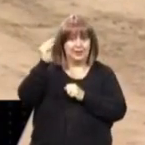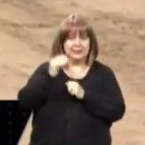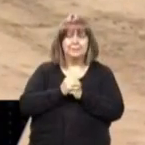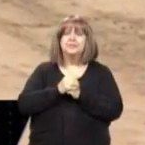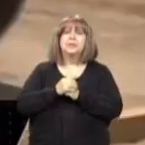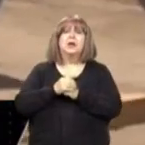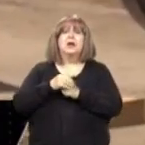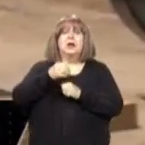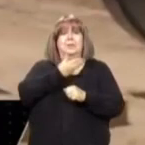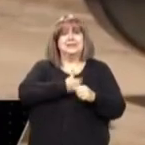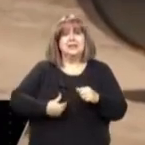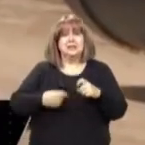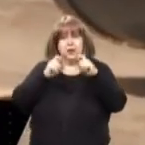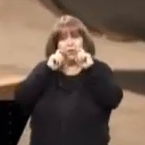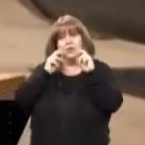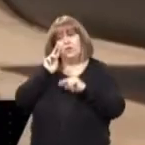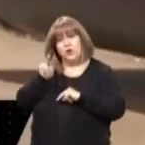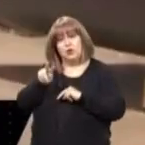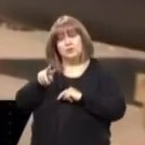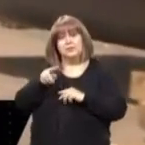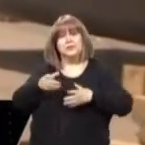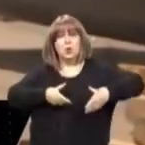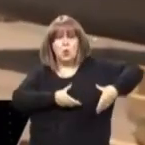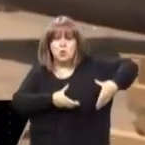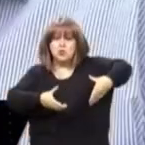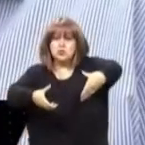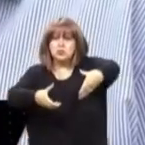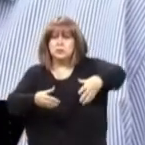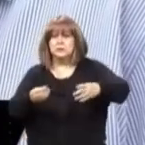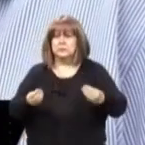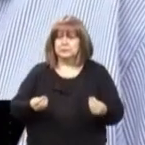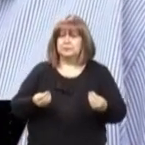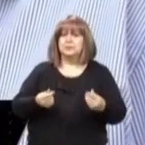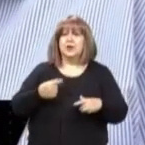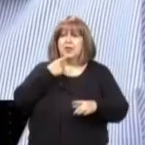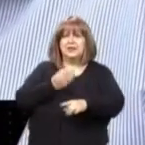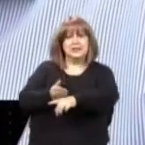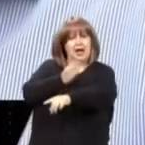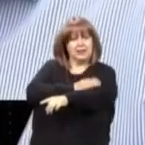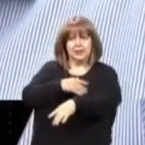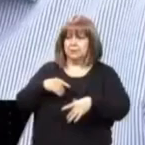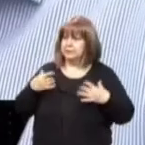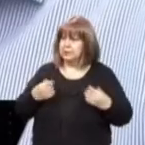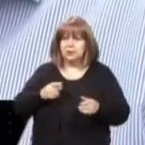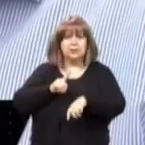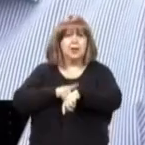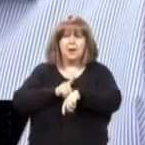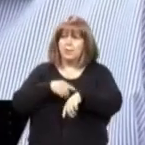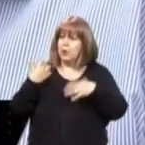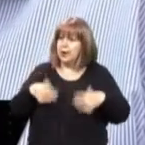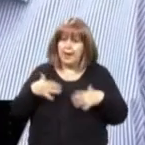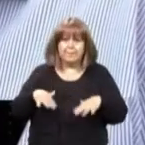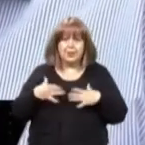a ver esta obra. En los últimos días hubo algunos rumores de que la obra no estaba en plazo. Es imperativo que esta obra se